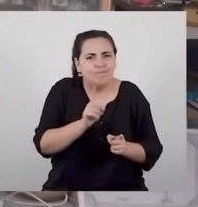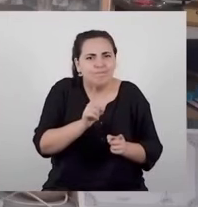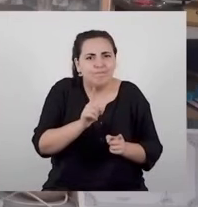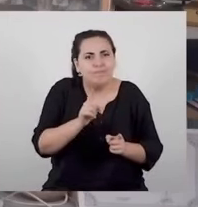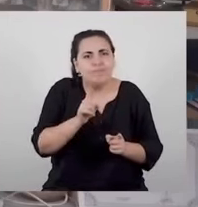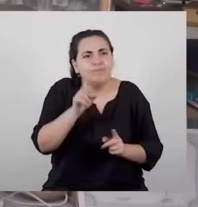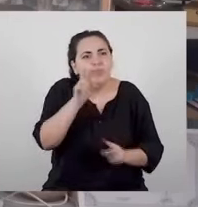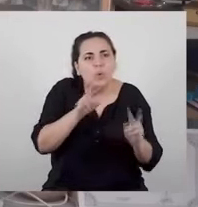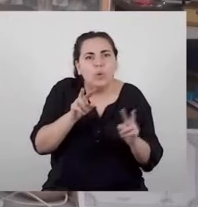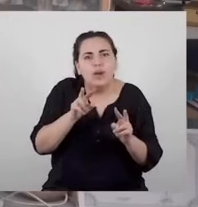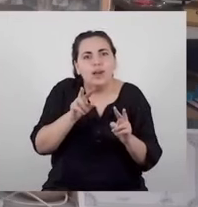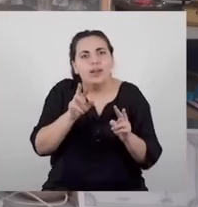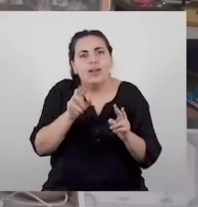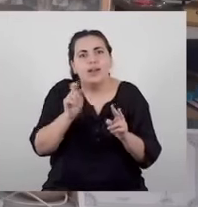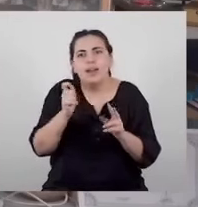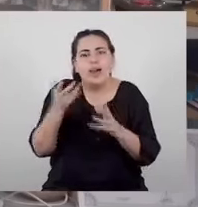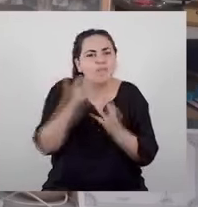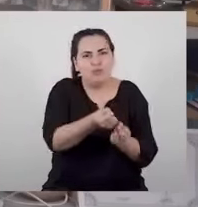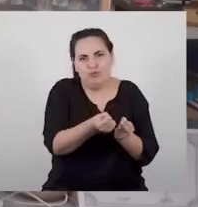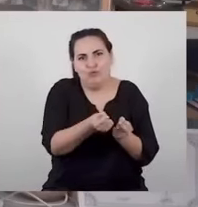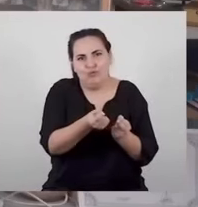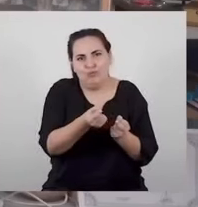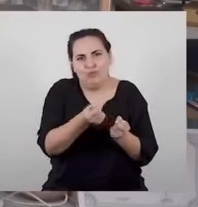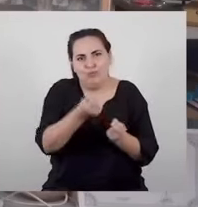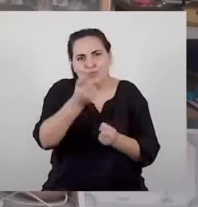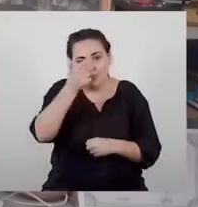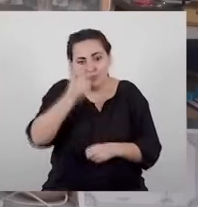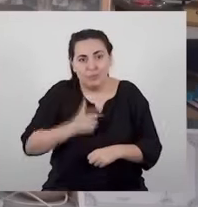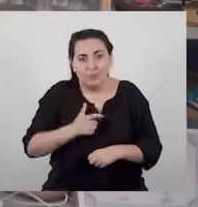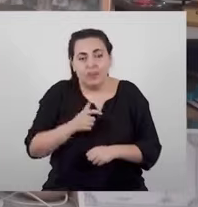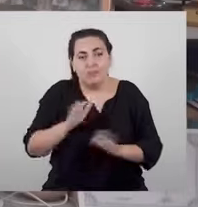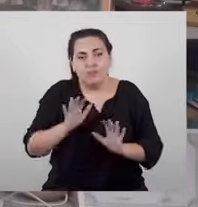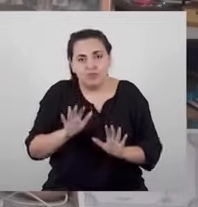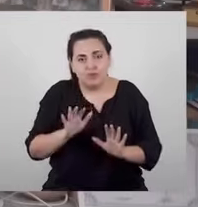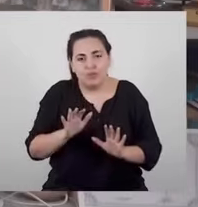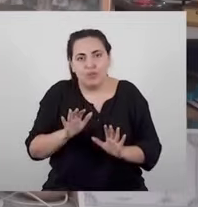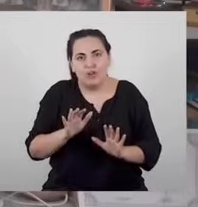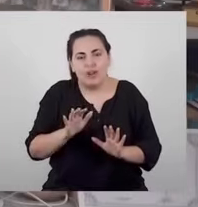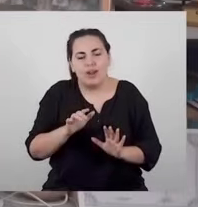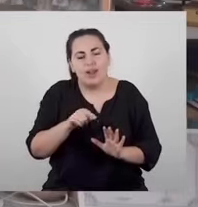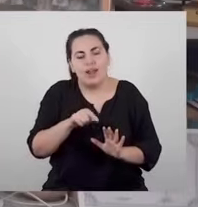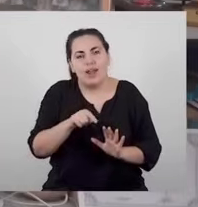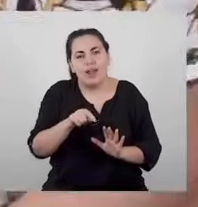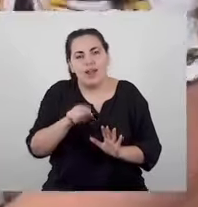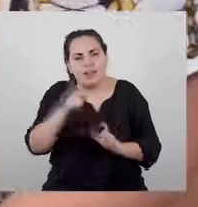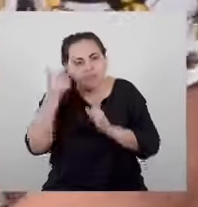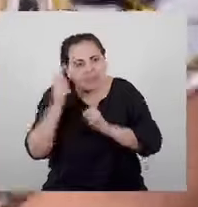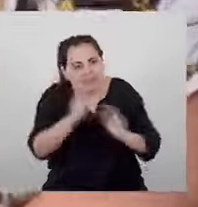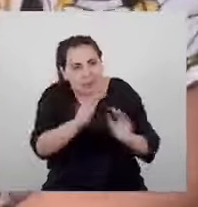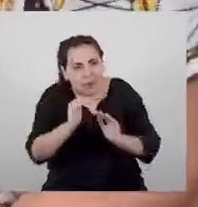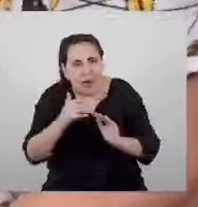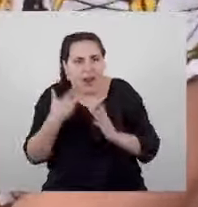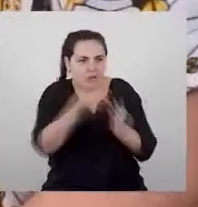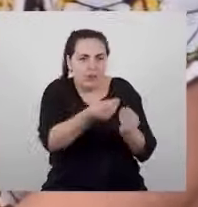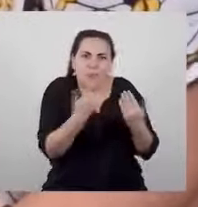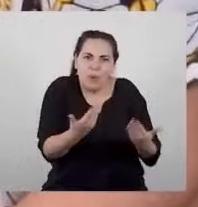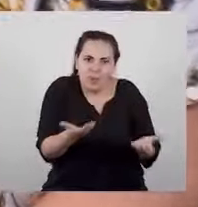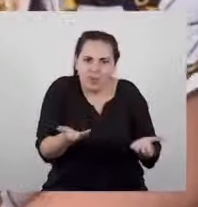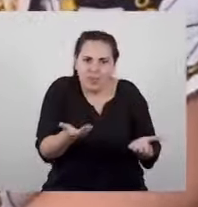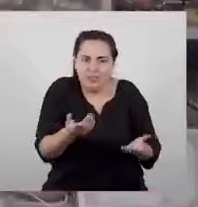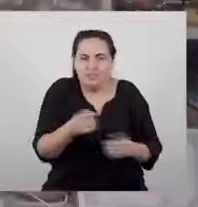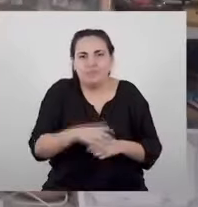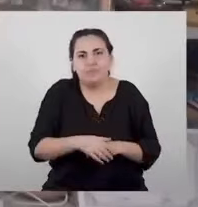realmente el que está de este lado es el que realmente puede dar una mano nosotros decimos que este